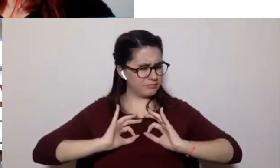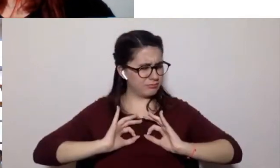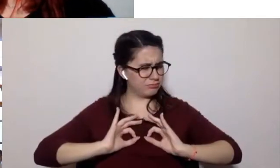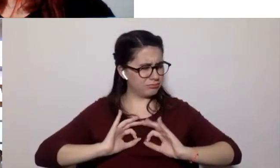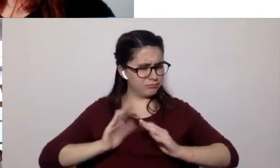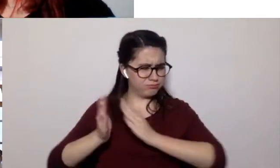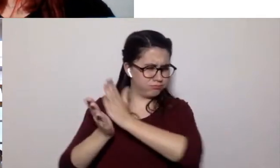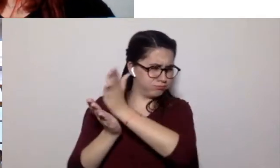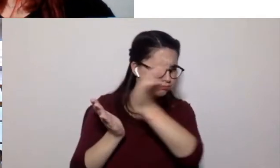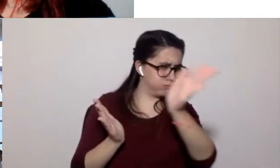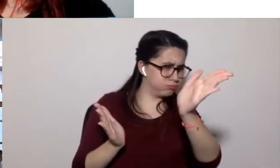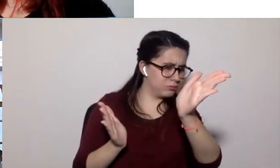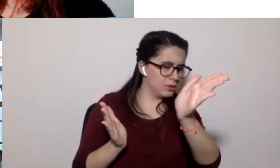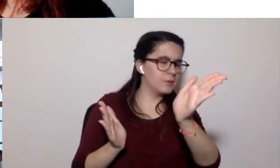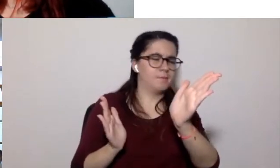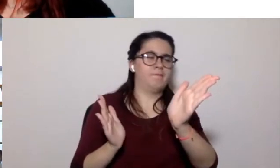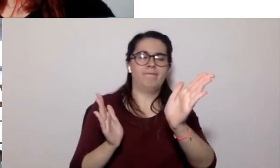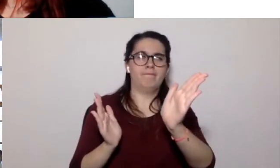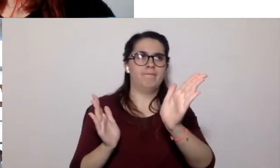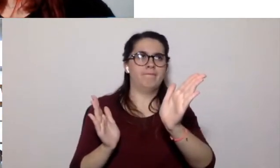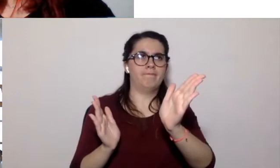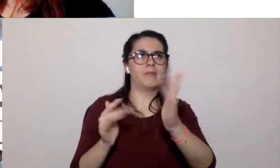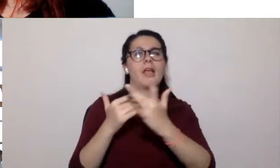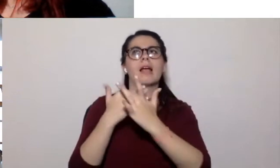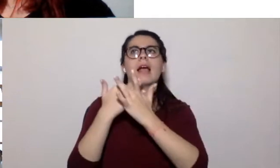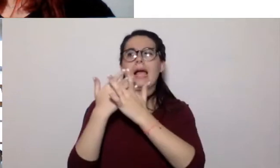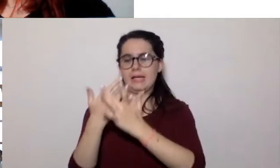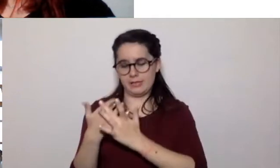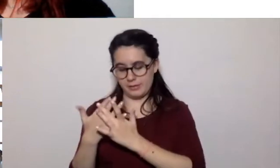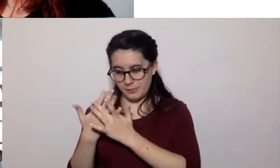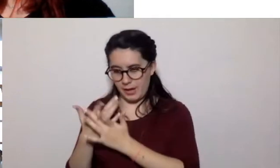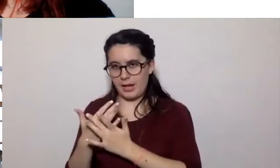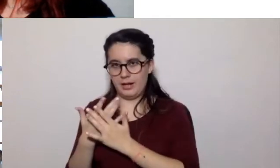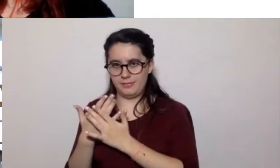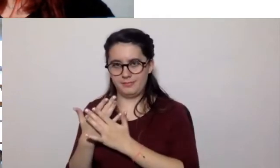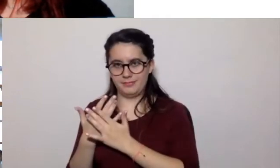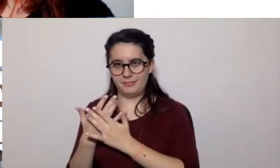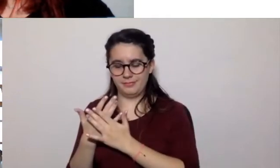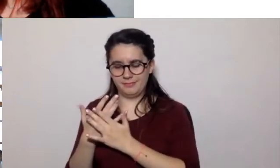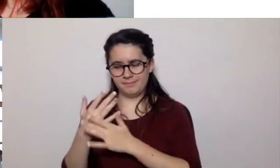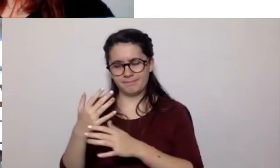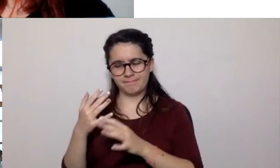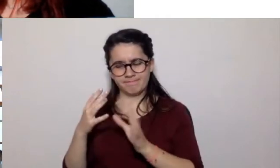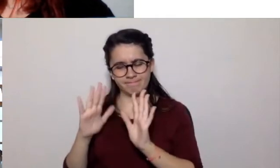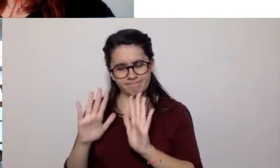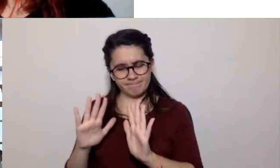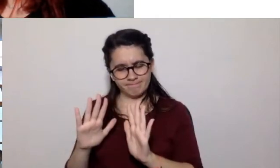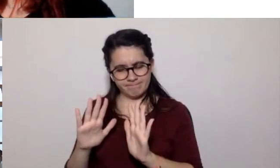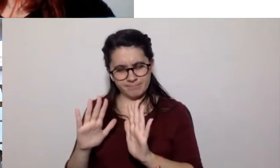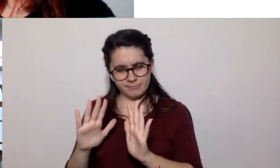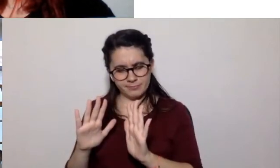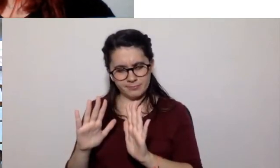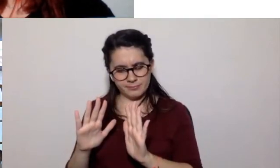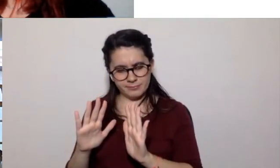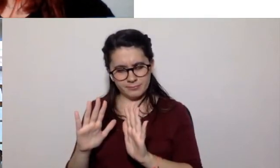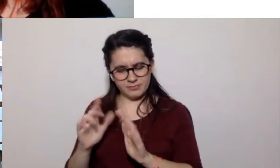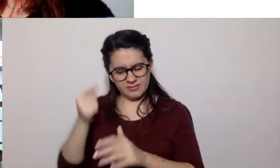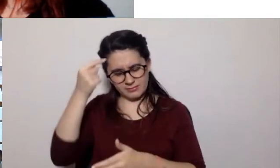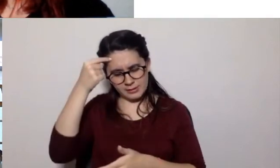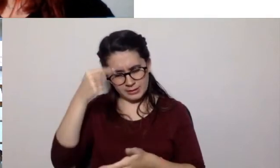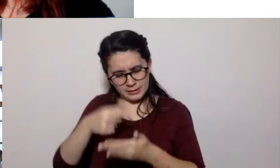espera, ¿qué es lo que mi mente me está diciendo? No te voy a creer